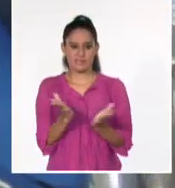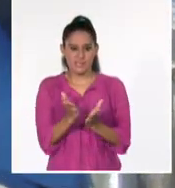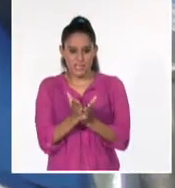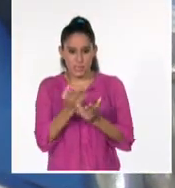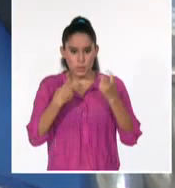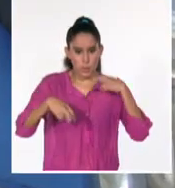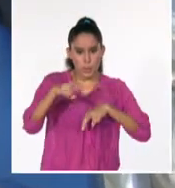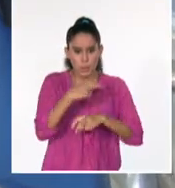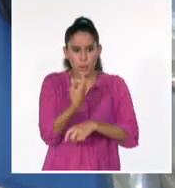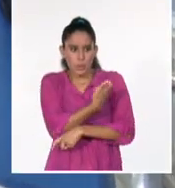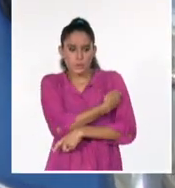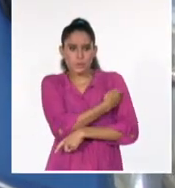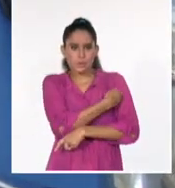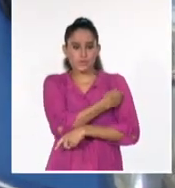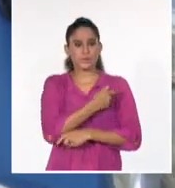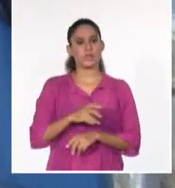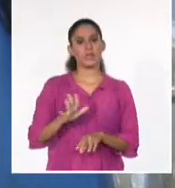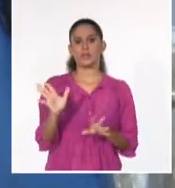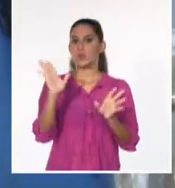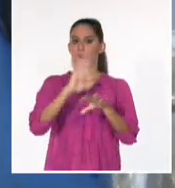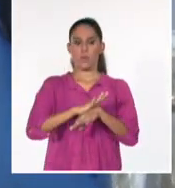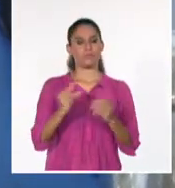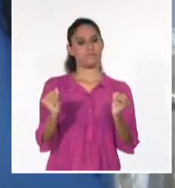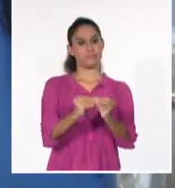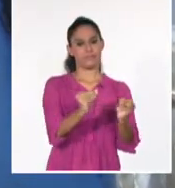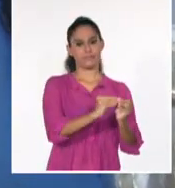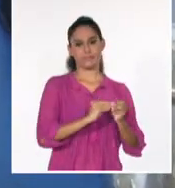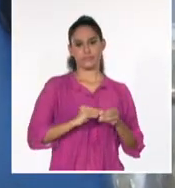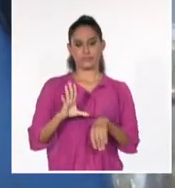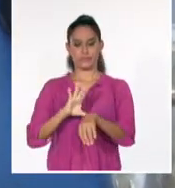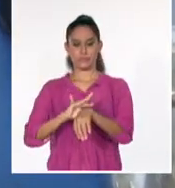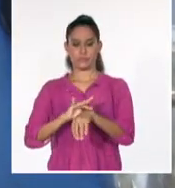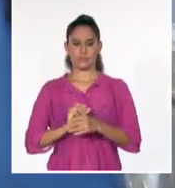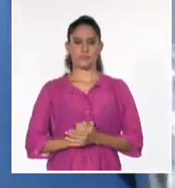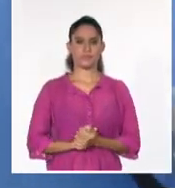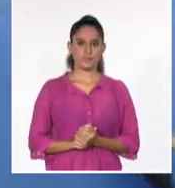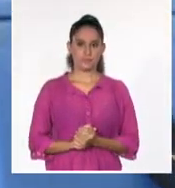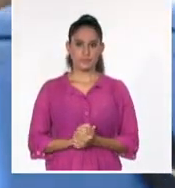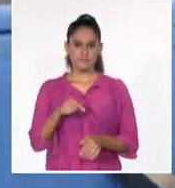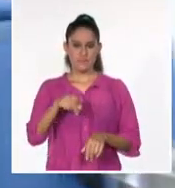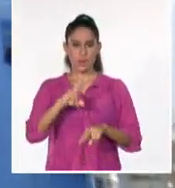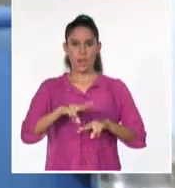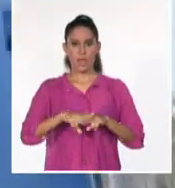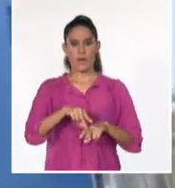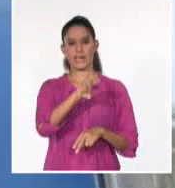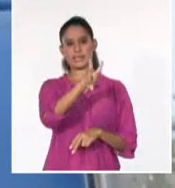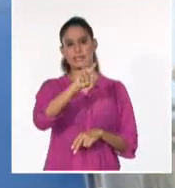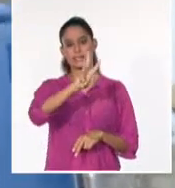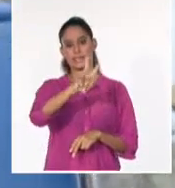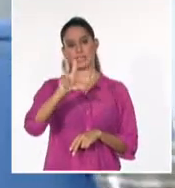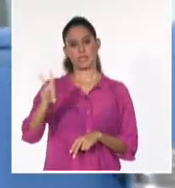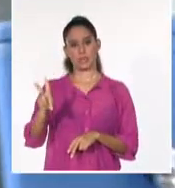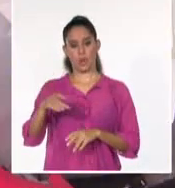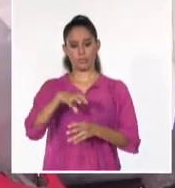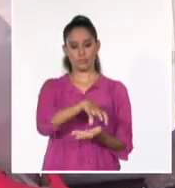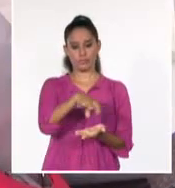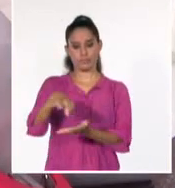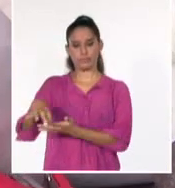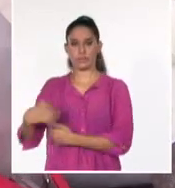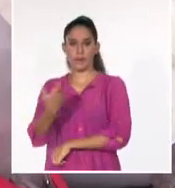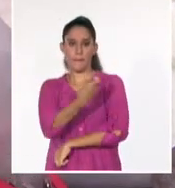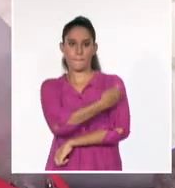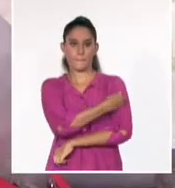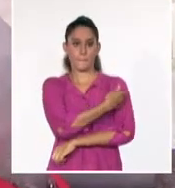Quimibio, capaz de prevenir infecciones por neumococo. La Habana hoy tiene 32 sitios vacunales. Cada municipio tiene